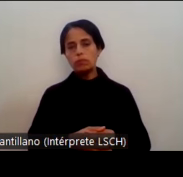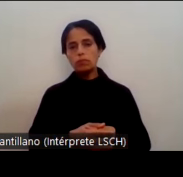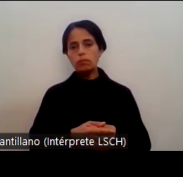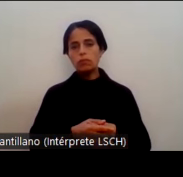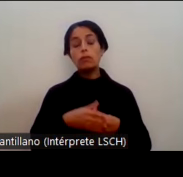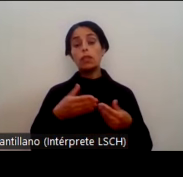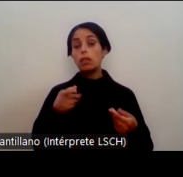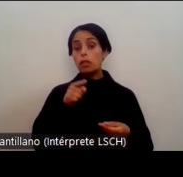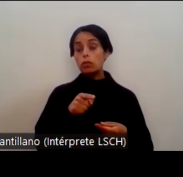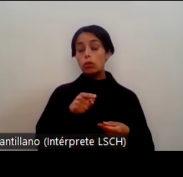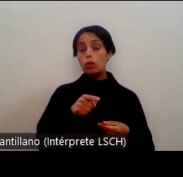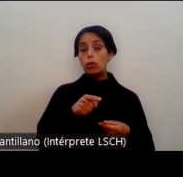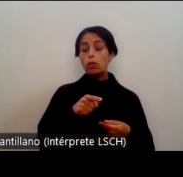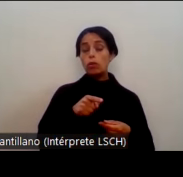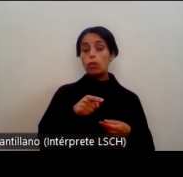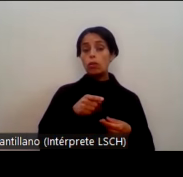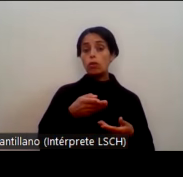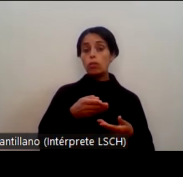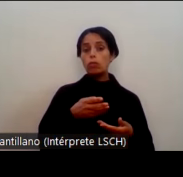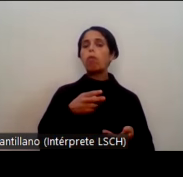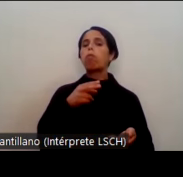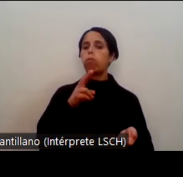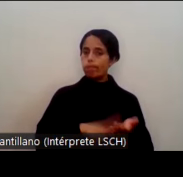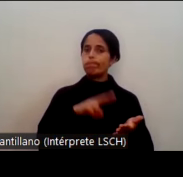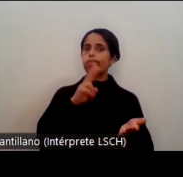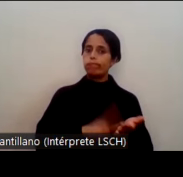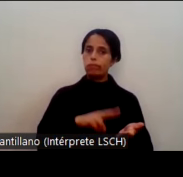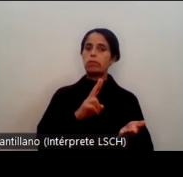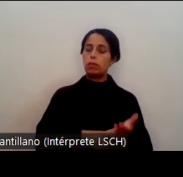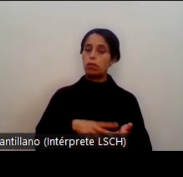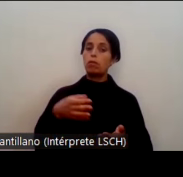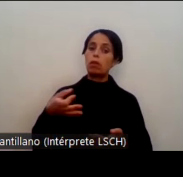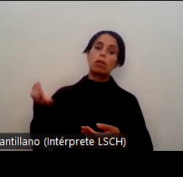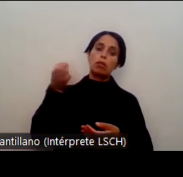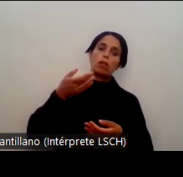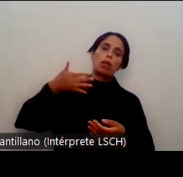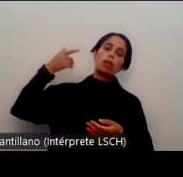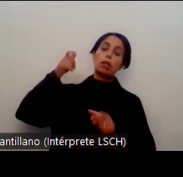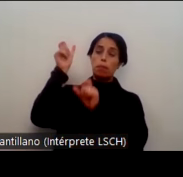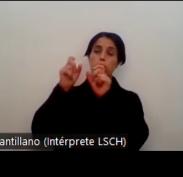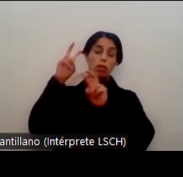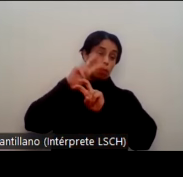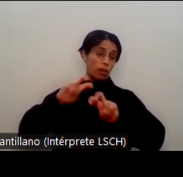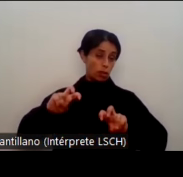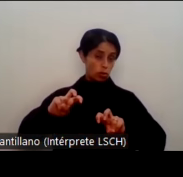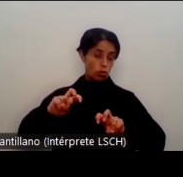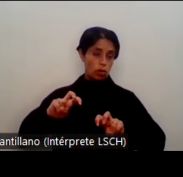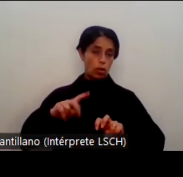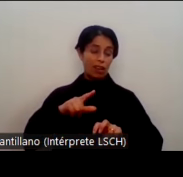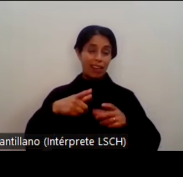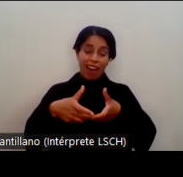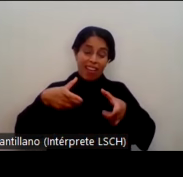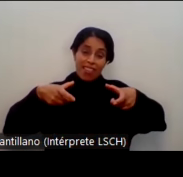eso quedó absolutamente comprobado lo que ya habían planteado investigadores anteriormente respecto a que la